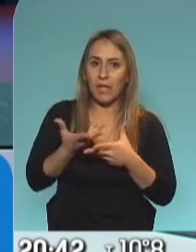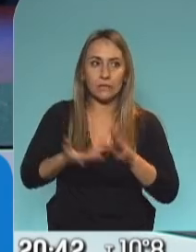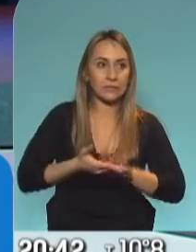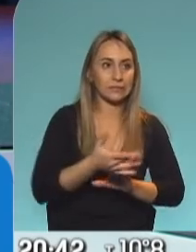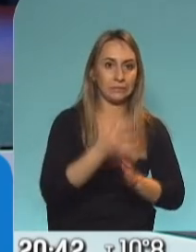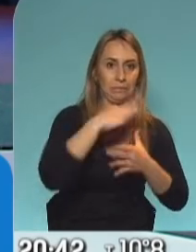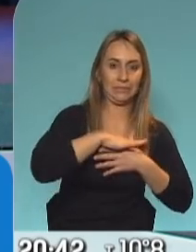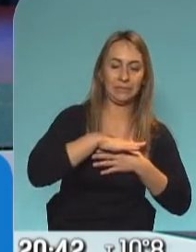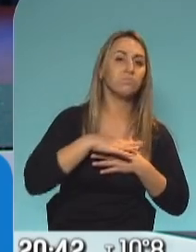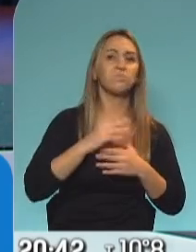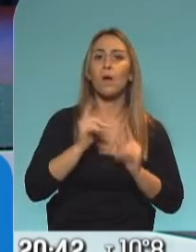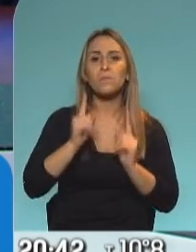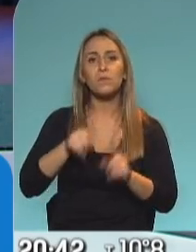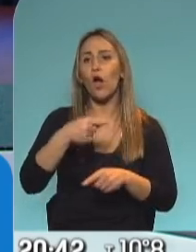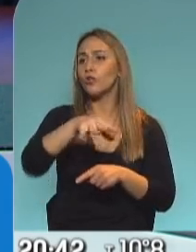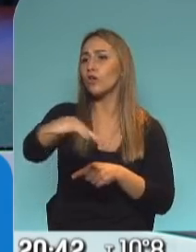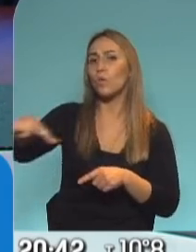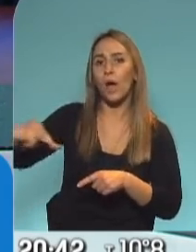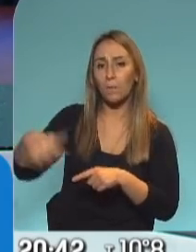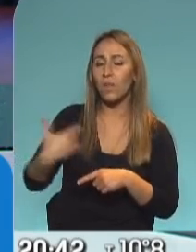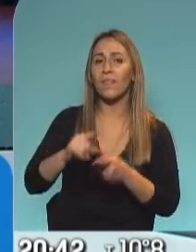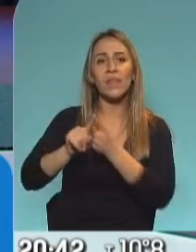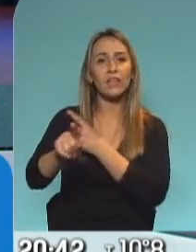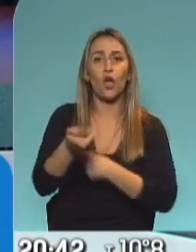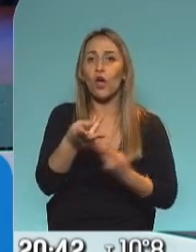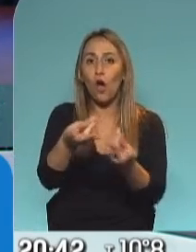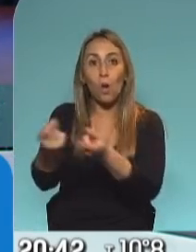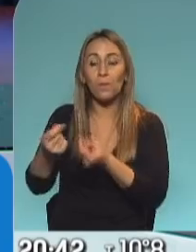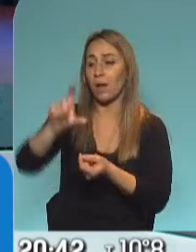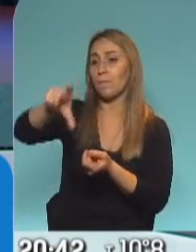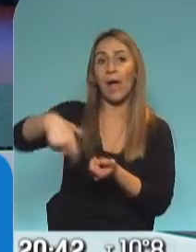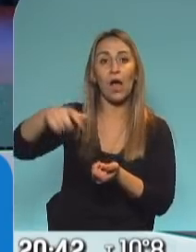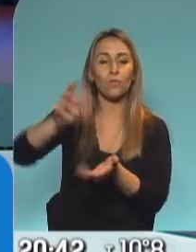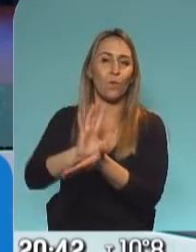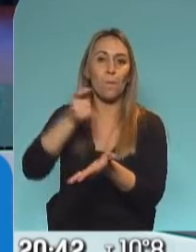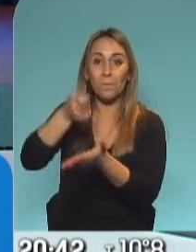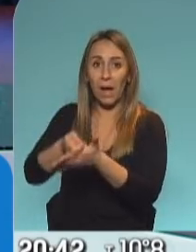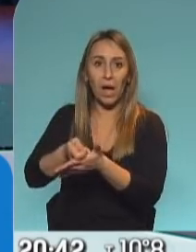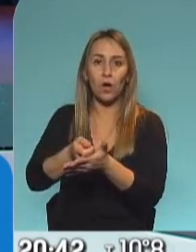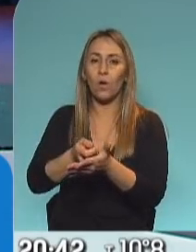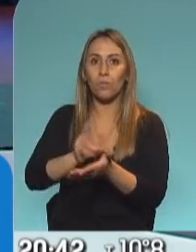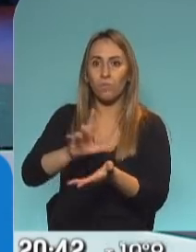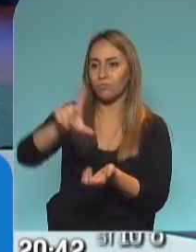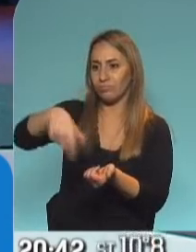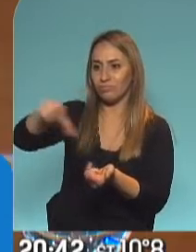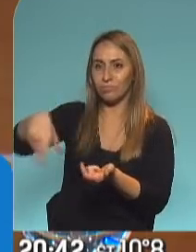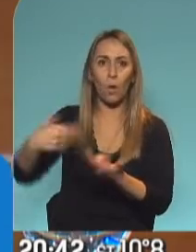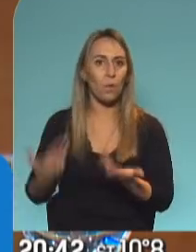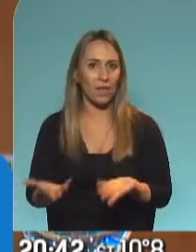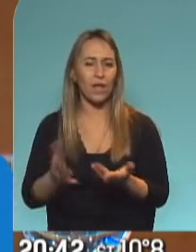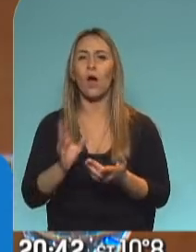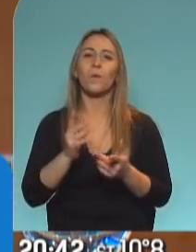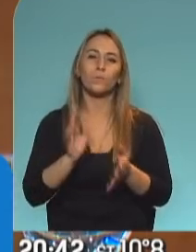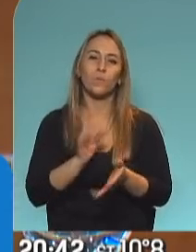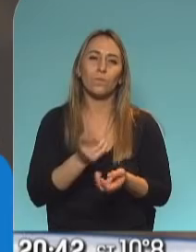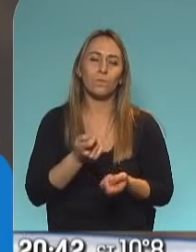débito, con esta tarjeta puedes ir en otro momento, claro, no en el día que te toca, te puedes acercar a un cajero automático, no ese día, puede ser, digo, te